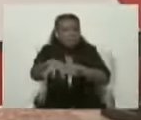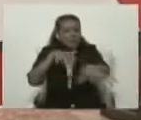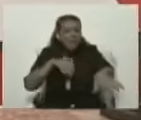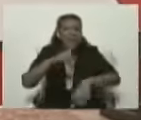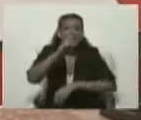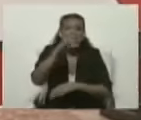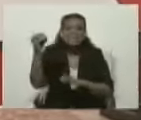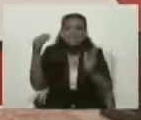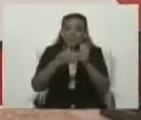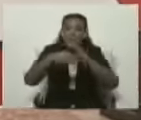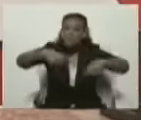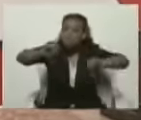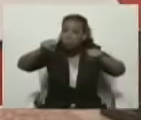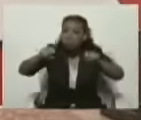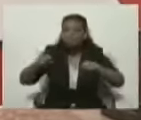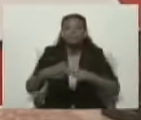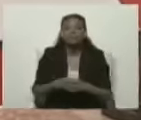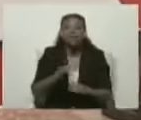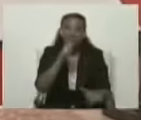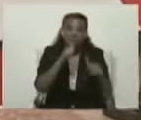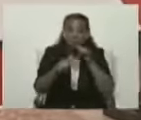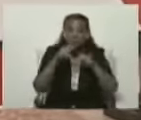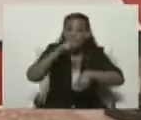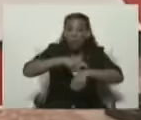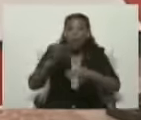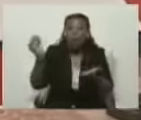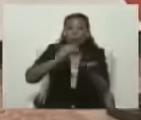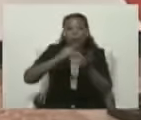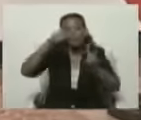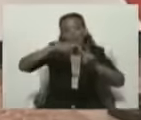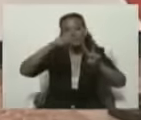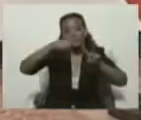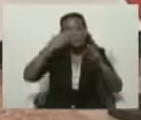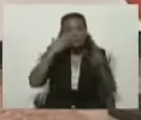60.000 motoristas. Es la información y con ella retornamos el pase al estudio. Adelante.